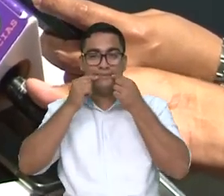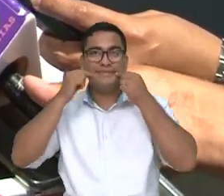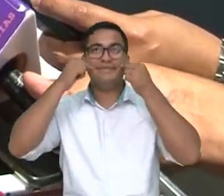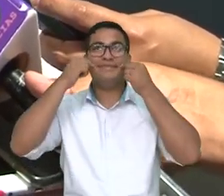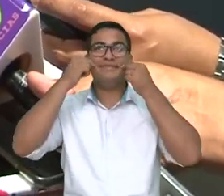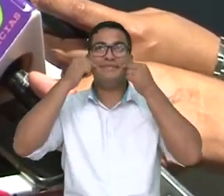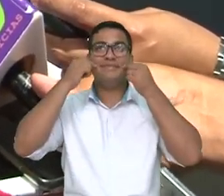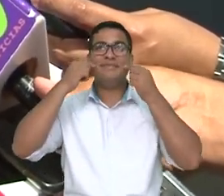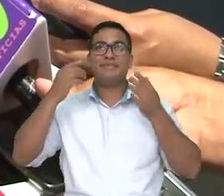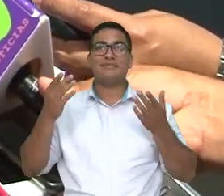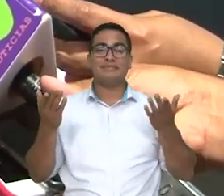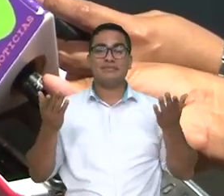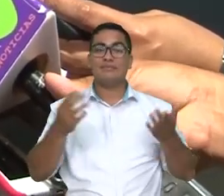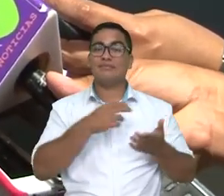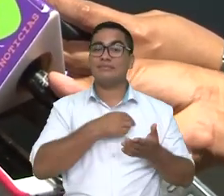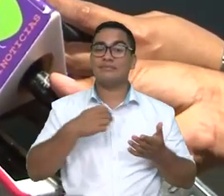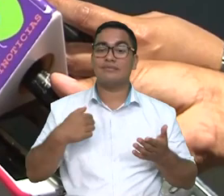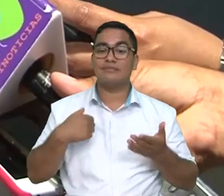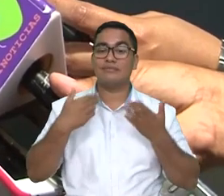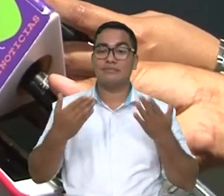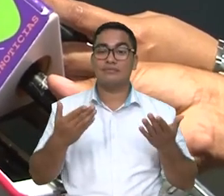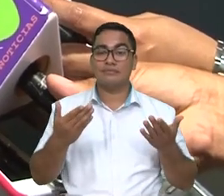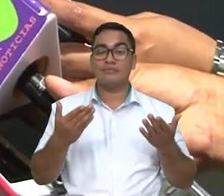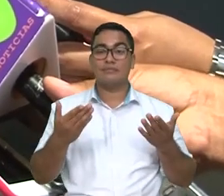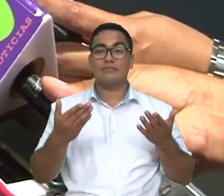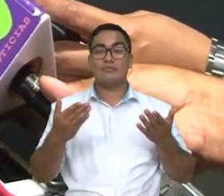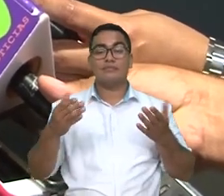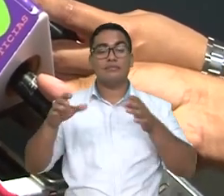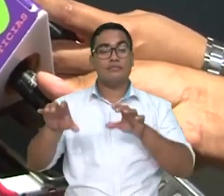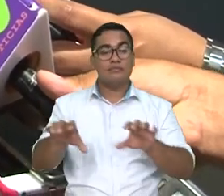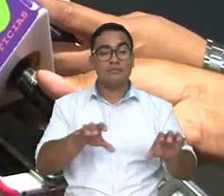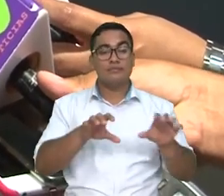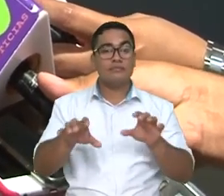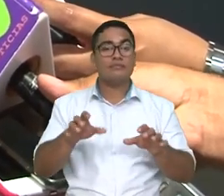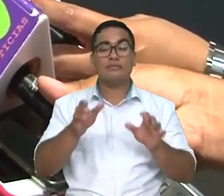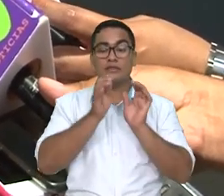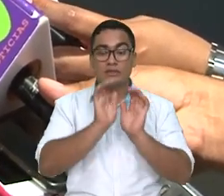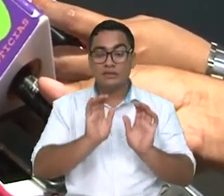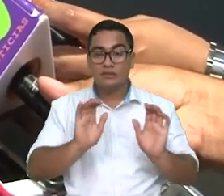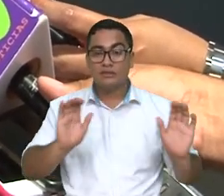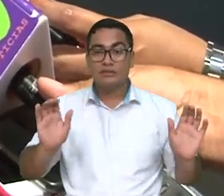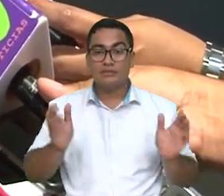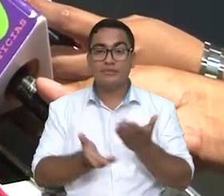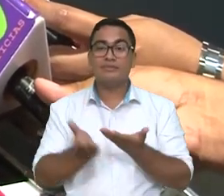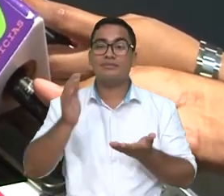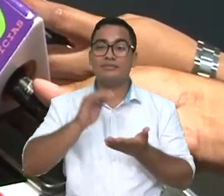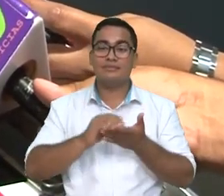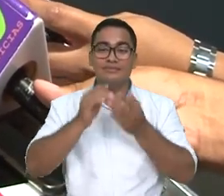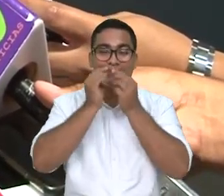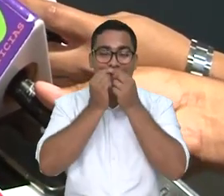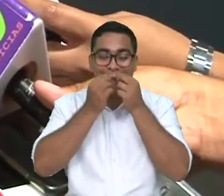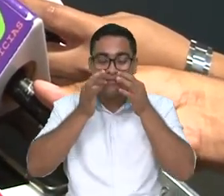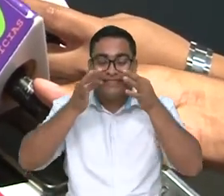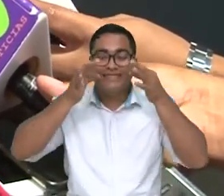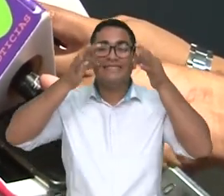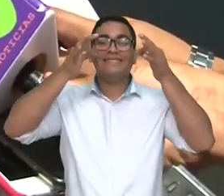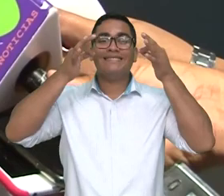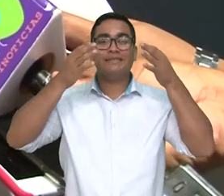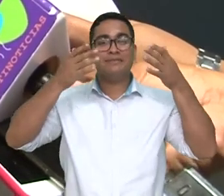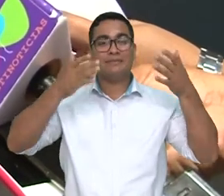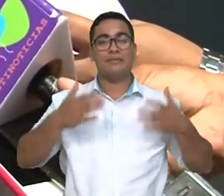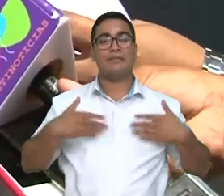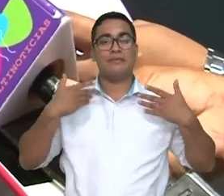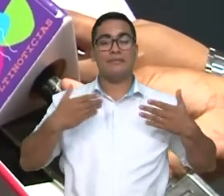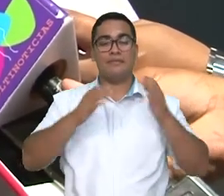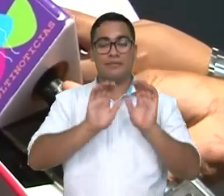Sonrisa, realizando esta gran jornada que es devolverle la sonrisa y la alegría a los niños. ¿Qué edades